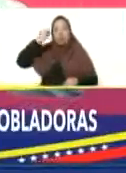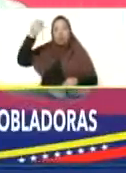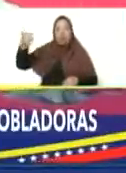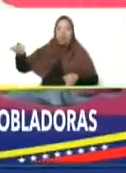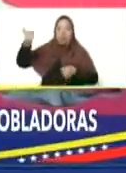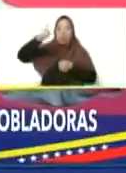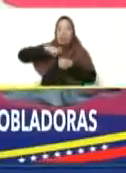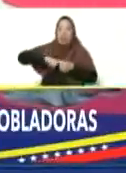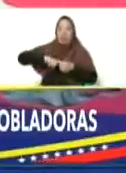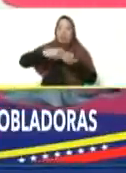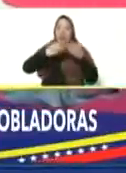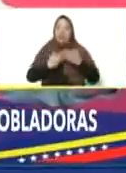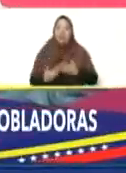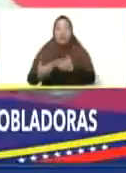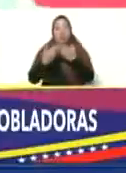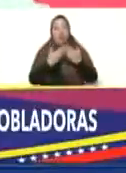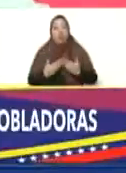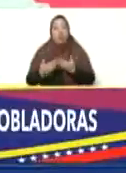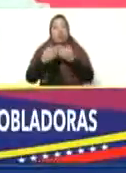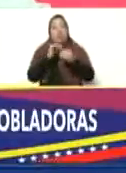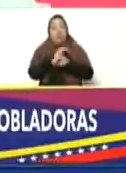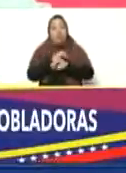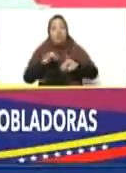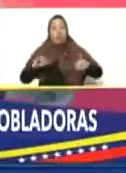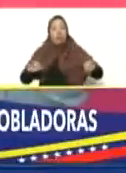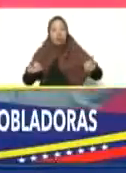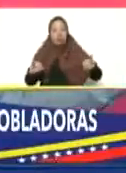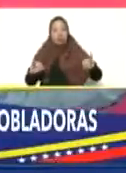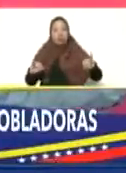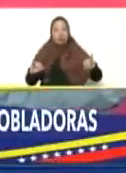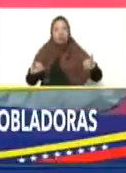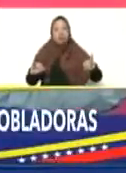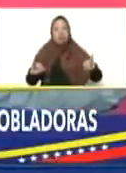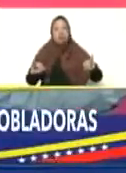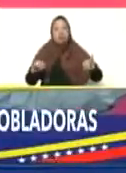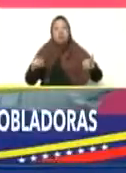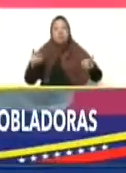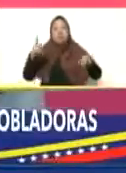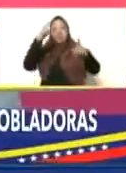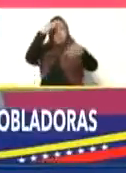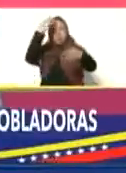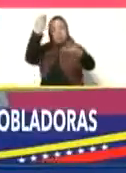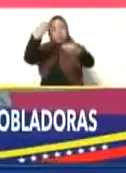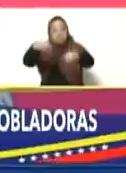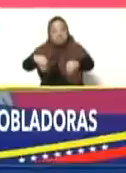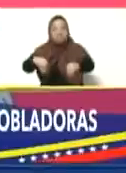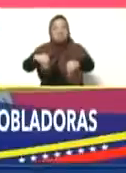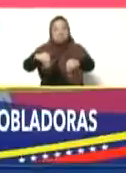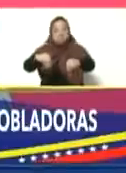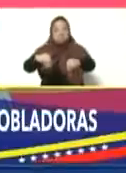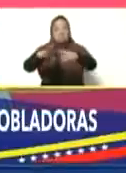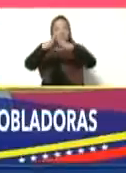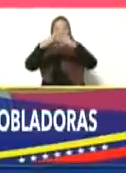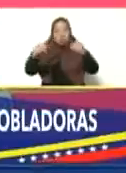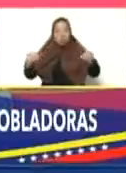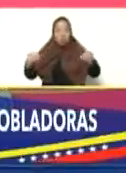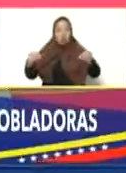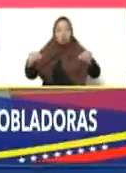estudiantiles al final no había contradicción podíamos avanzar